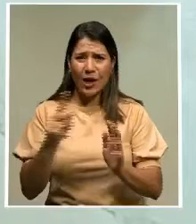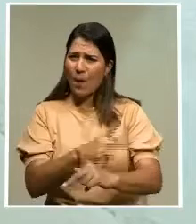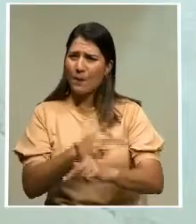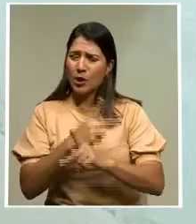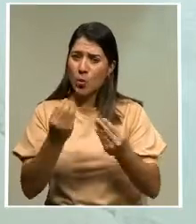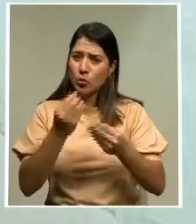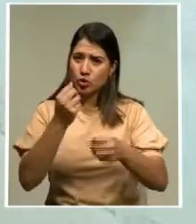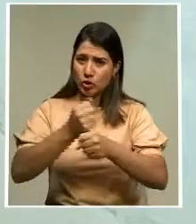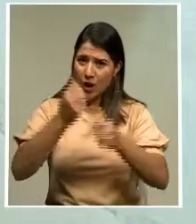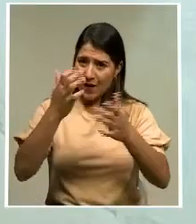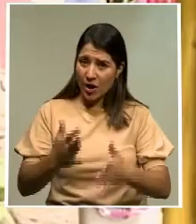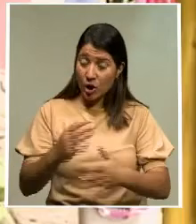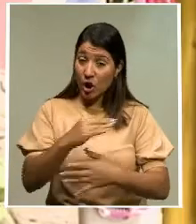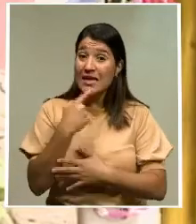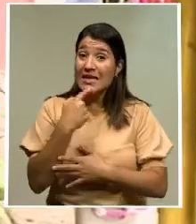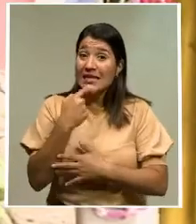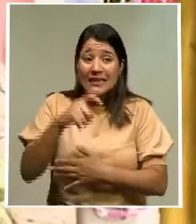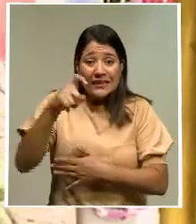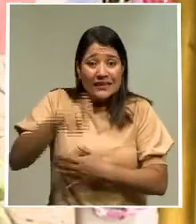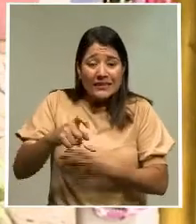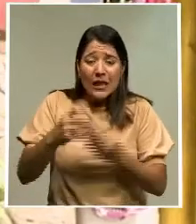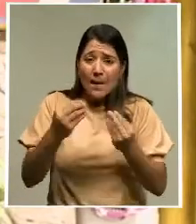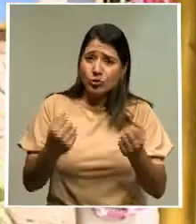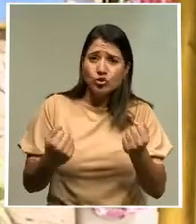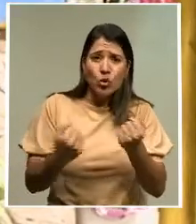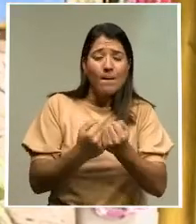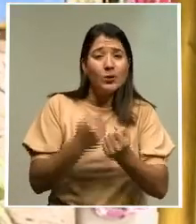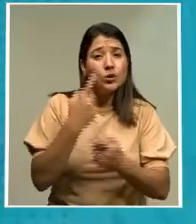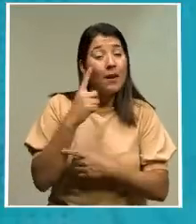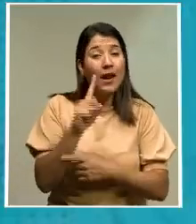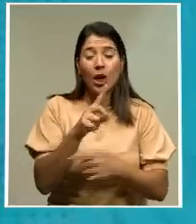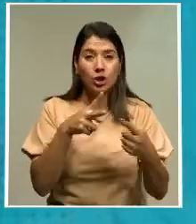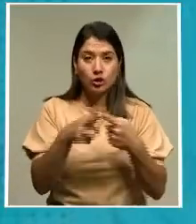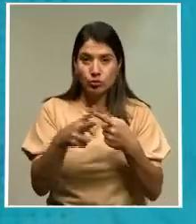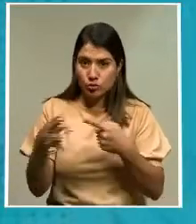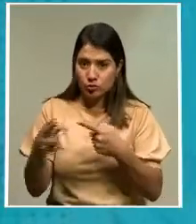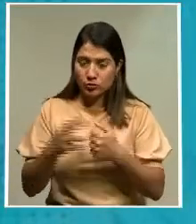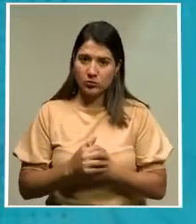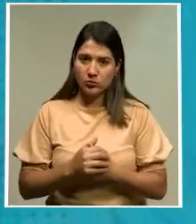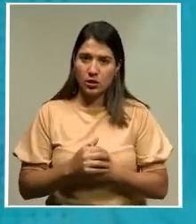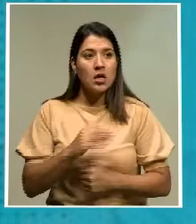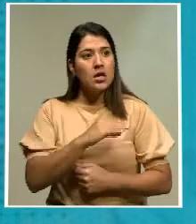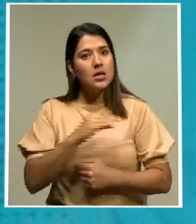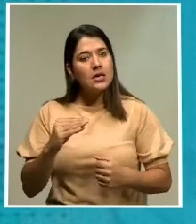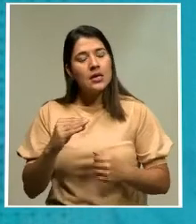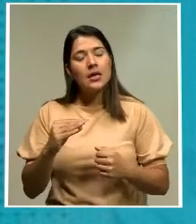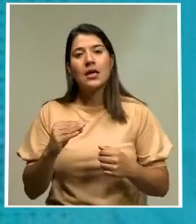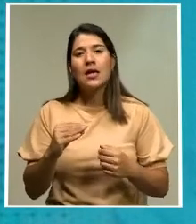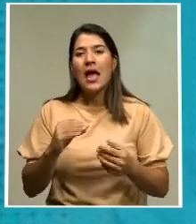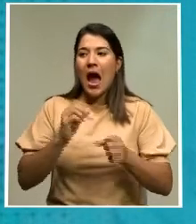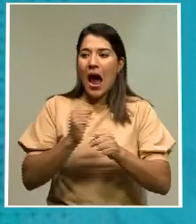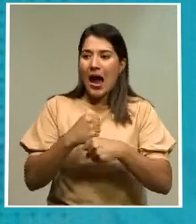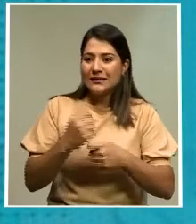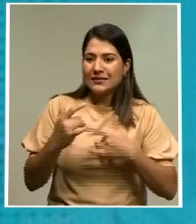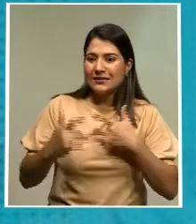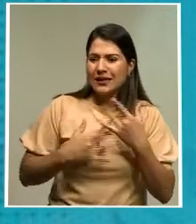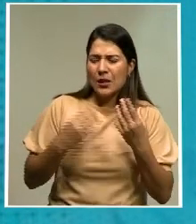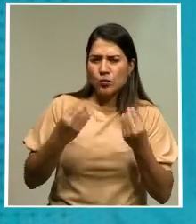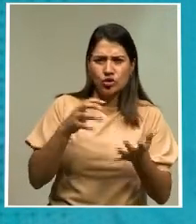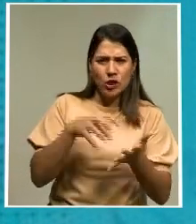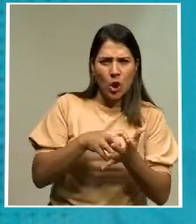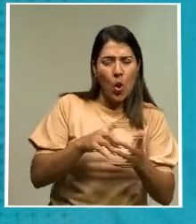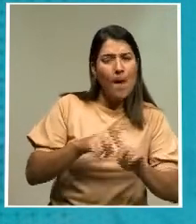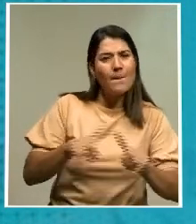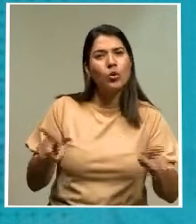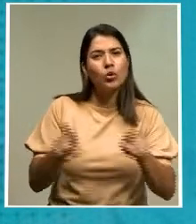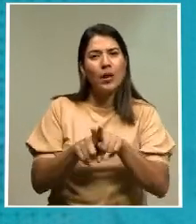sector, y afirman que urgen medidas de apoyo para no desaparecer. Y por supuesto que nos genera, además de la incertidumbre hacia adelante, una gran